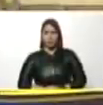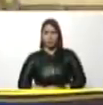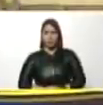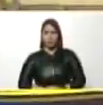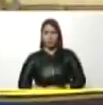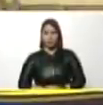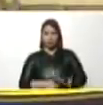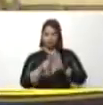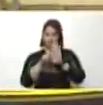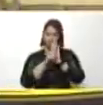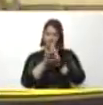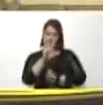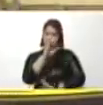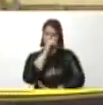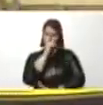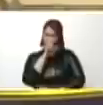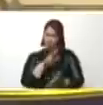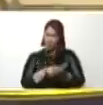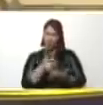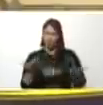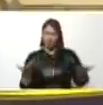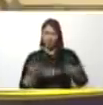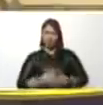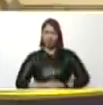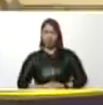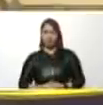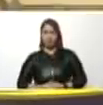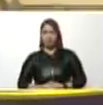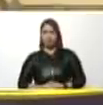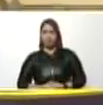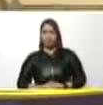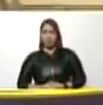Una ley en 5 años aprobaron.